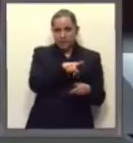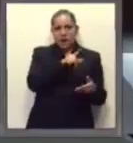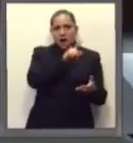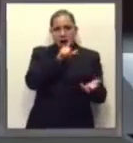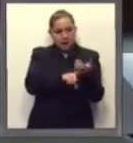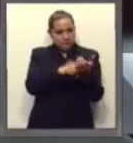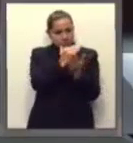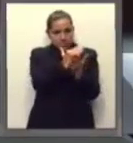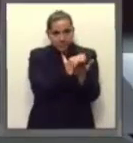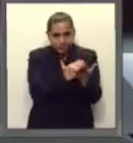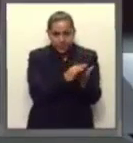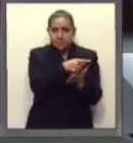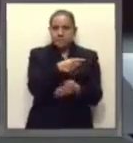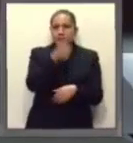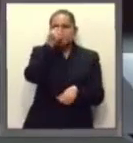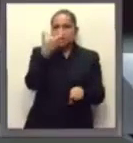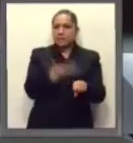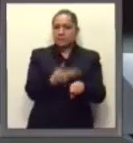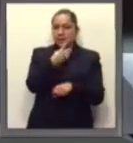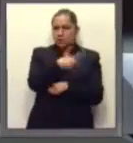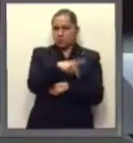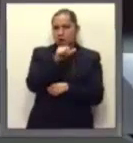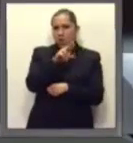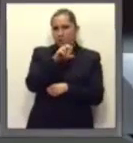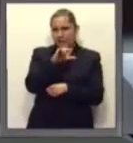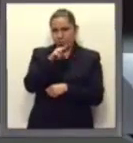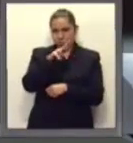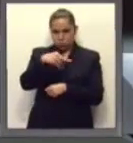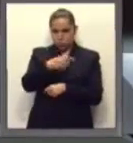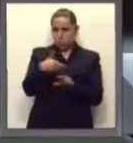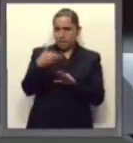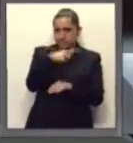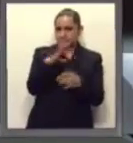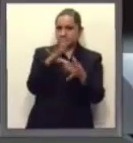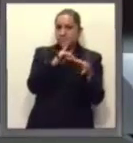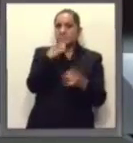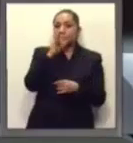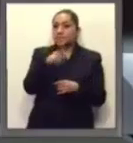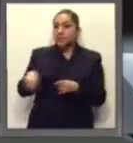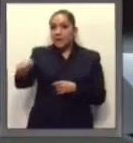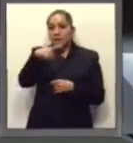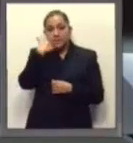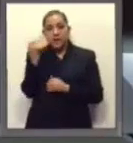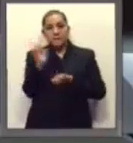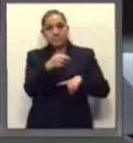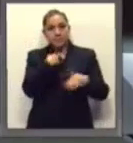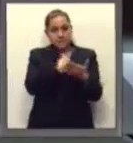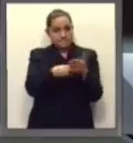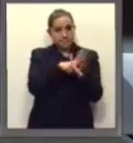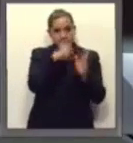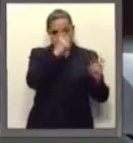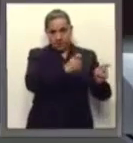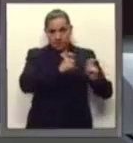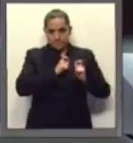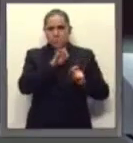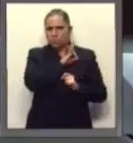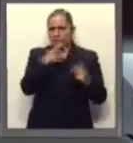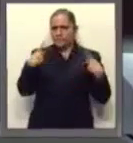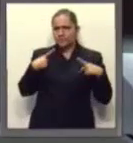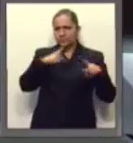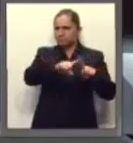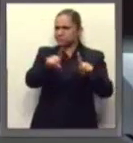Nuño, anunció que la convocatoria para concursar por plazas de educación básica estará abierta a cualquier persona con título de